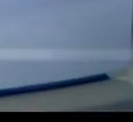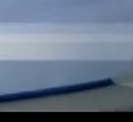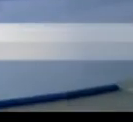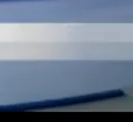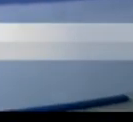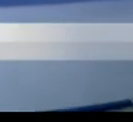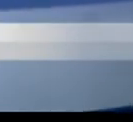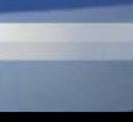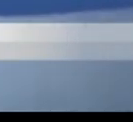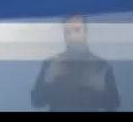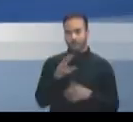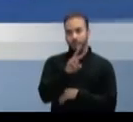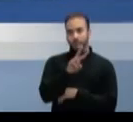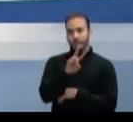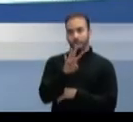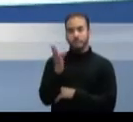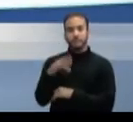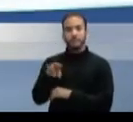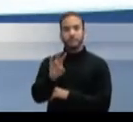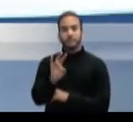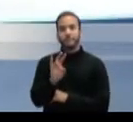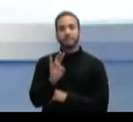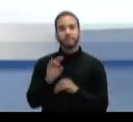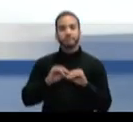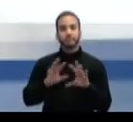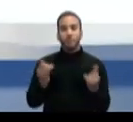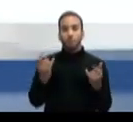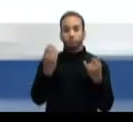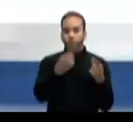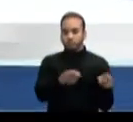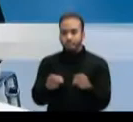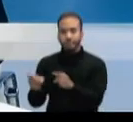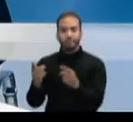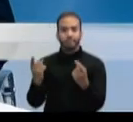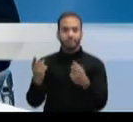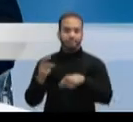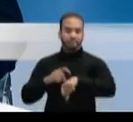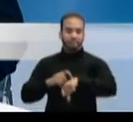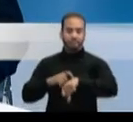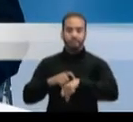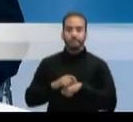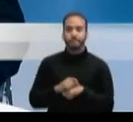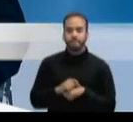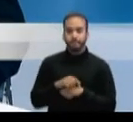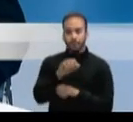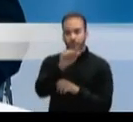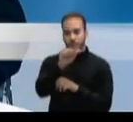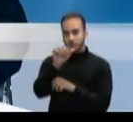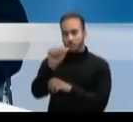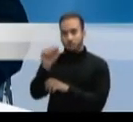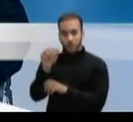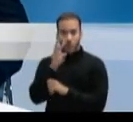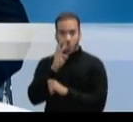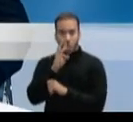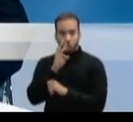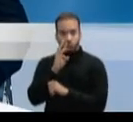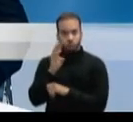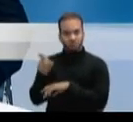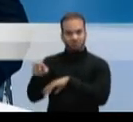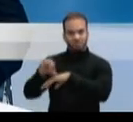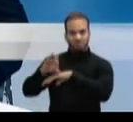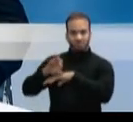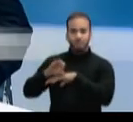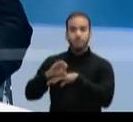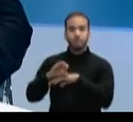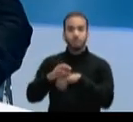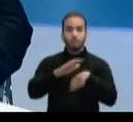Bienvenidos a Noticias 24/7 Informa. De inmediato pasamos a las noticias para esta hora. La Autoridad de Acueductos y Alcantarillados hizo un llamado a reducir el consumo